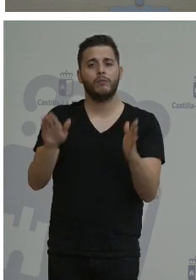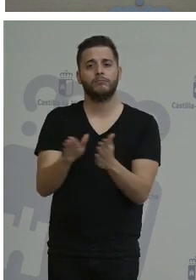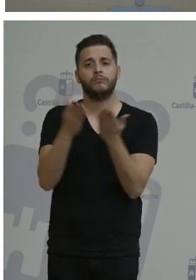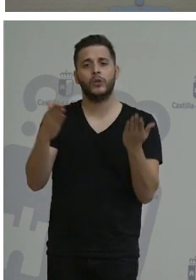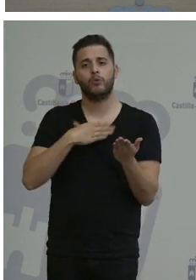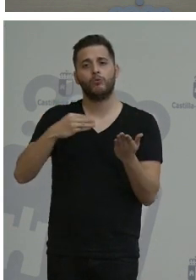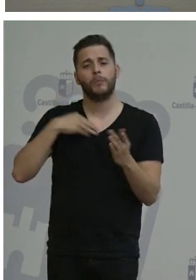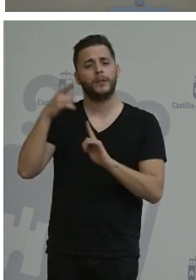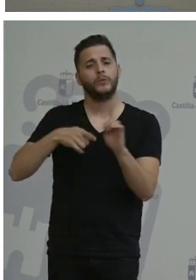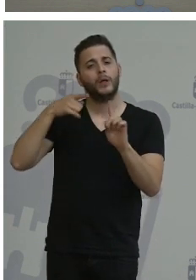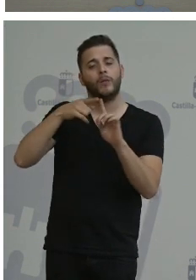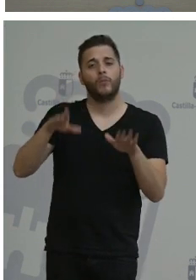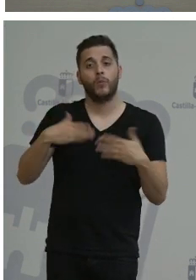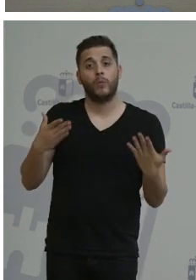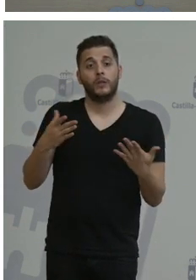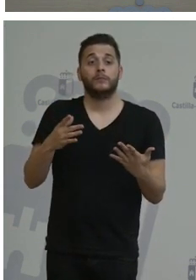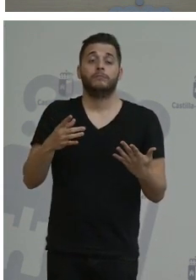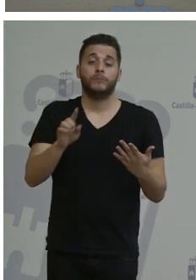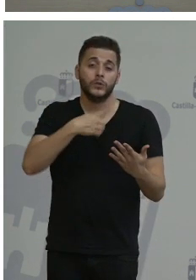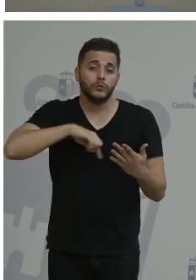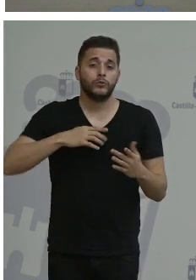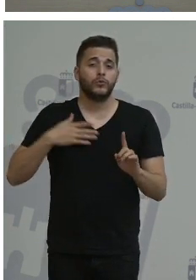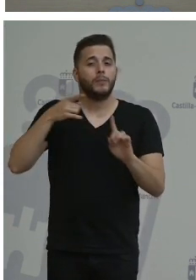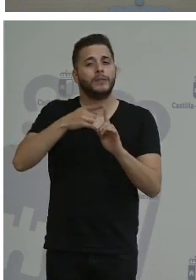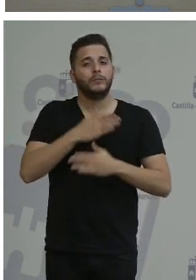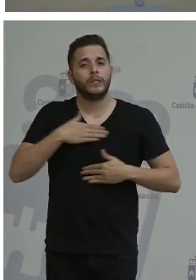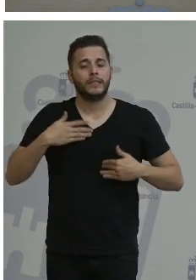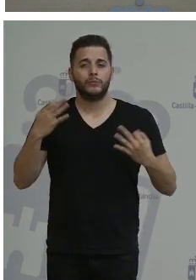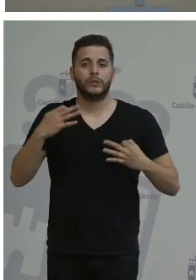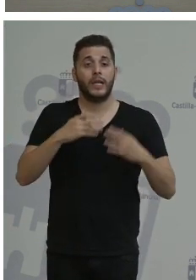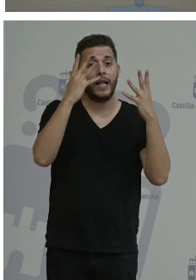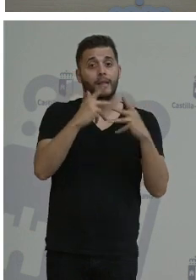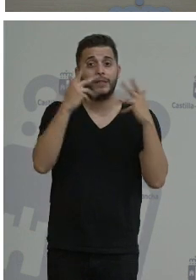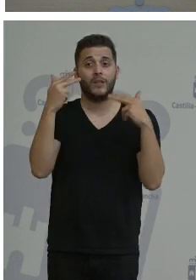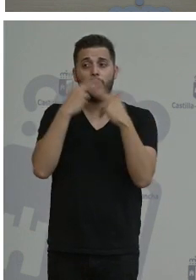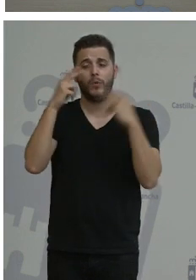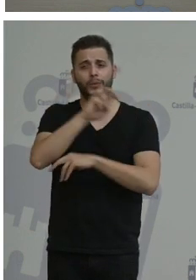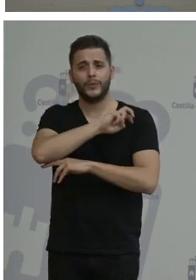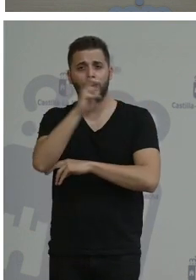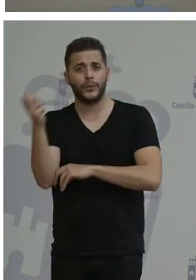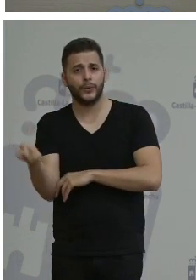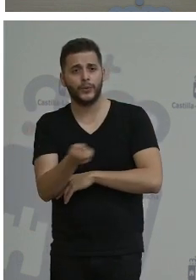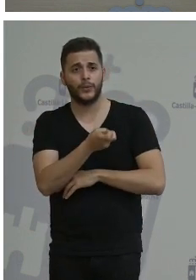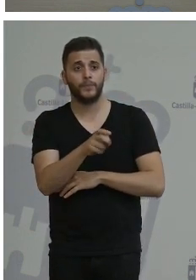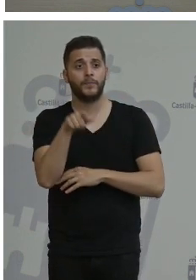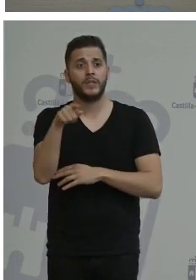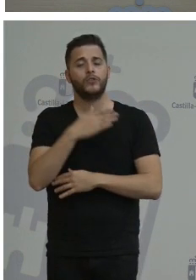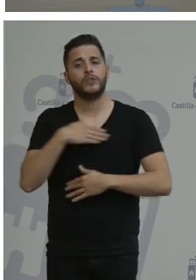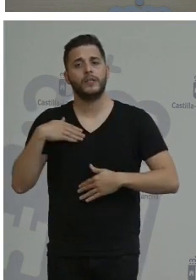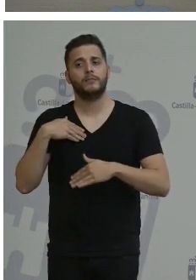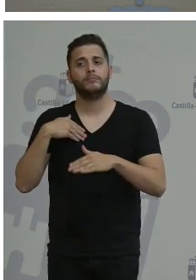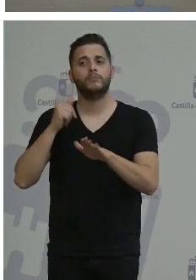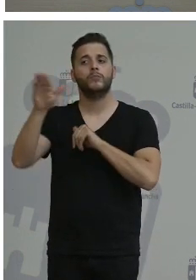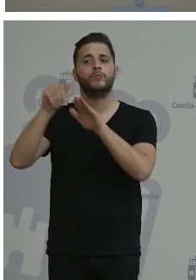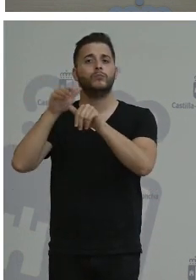tiene el objetivo o que pretendemos que tenga el objetivo de orientar a las distintas administraciones públicas que tienen procesos selectivos